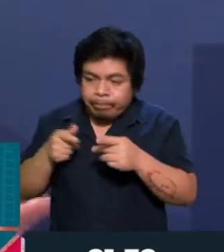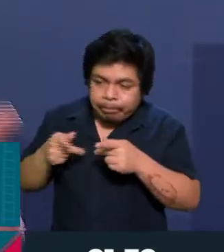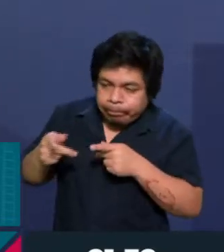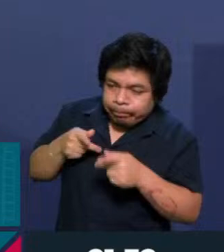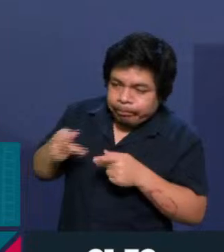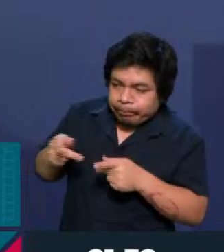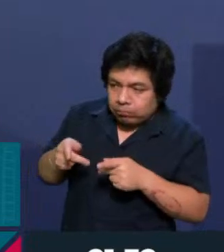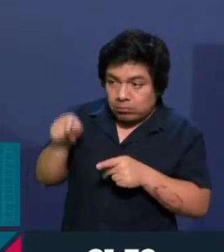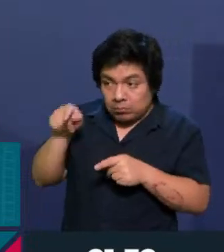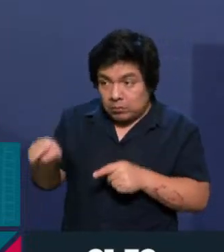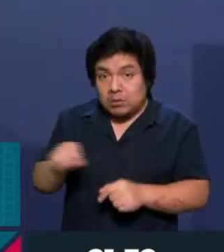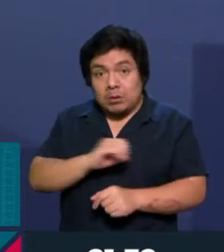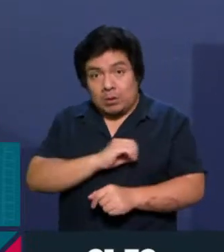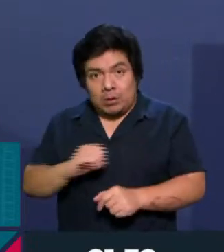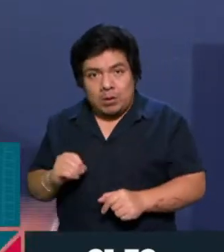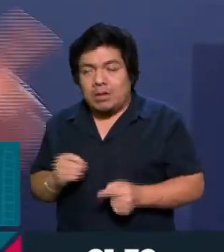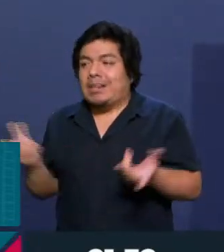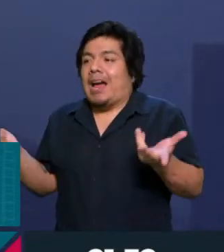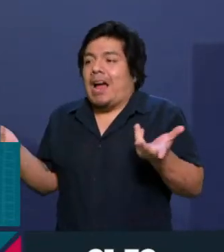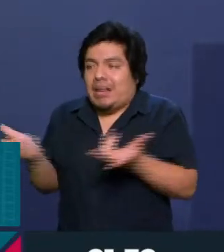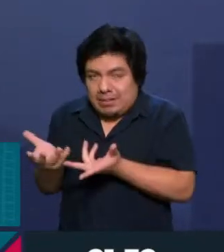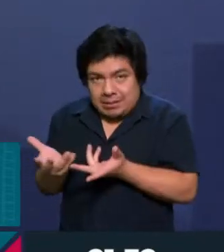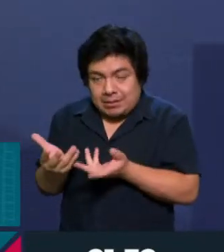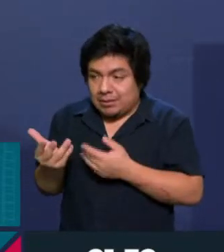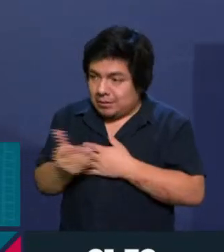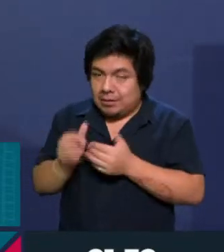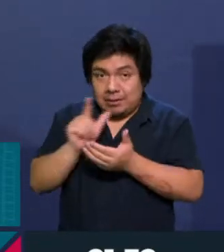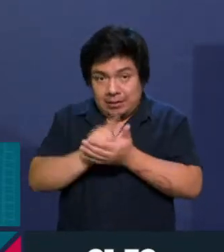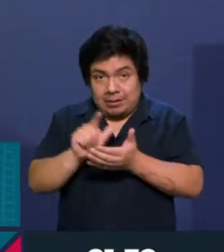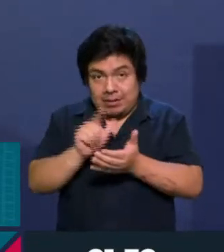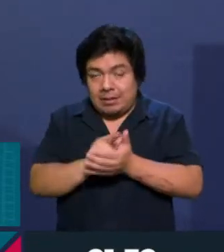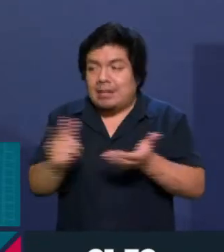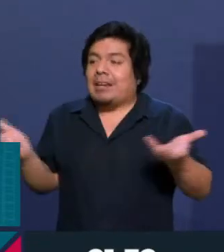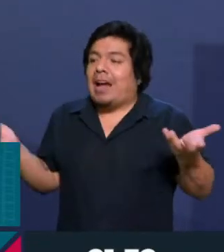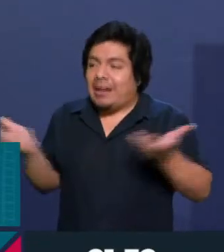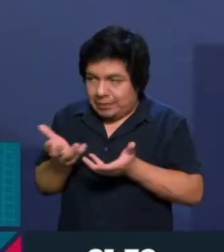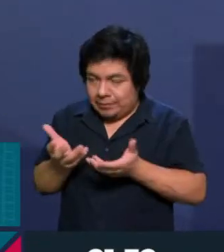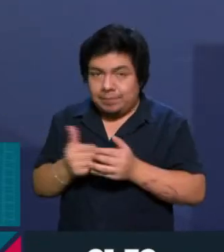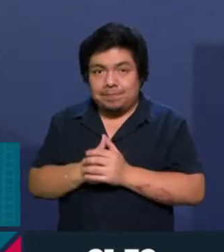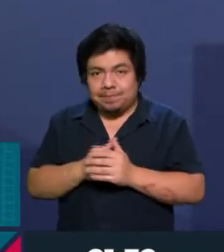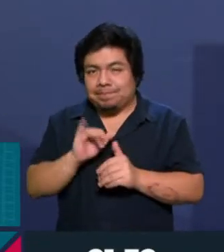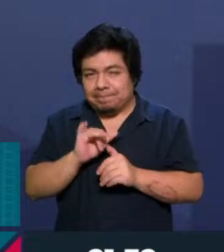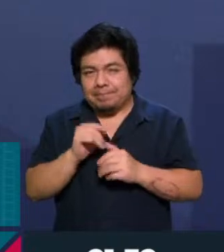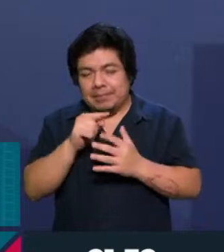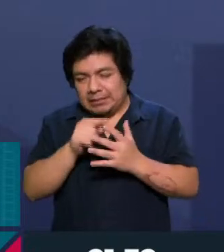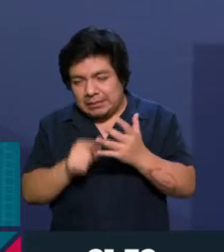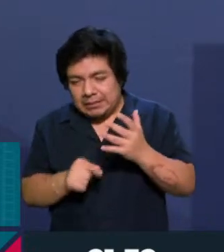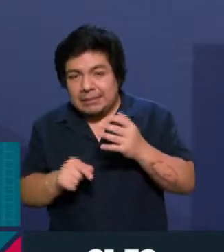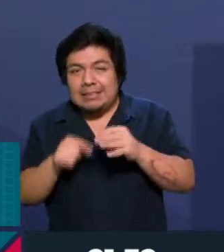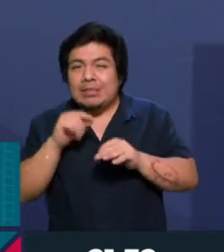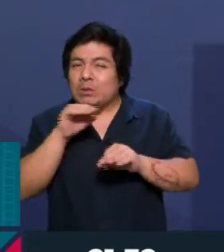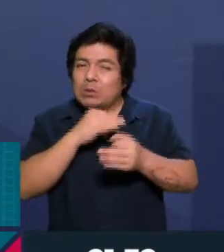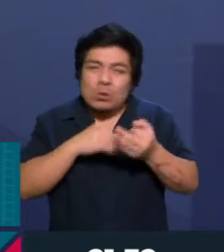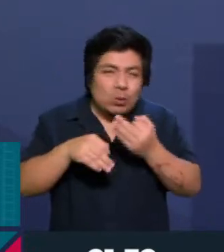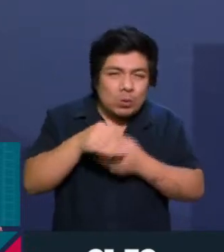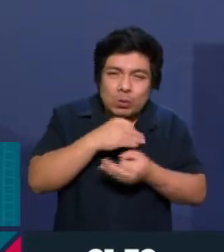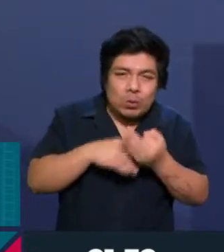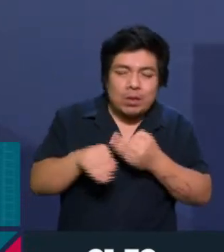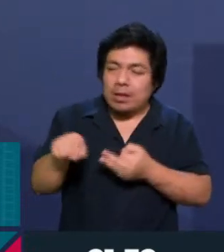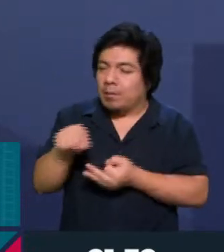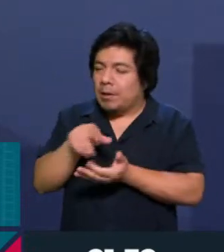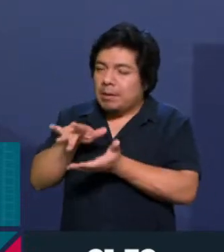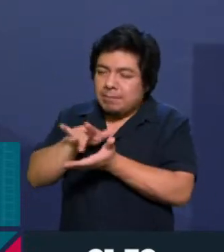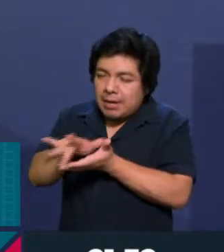y por obligación lo tiene que hacer, porque por la ley que tenemos, está instrumentando todo un mecanismo de